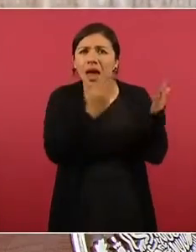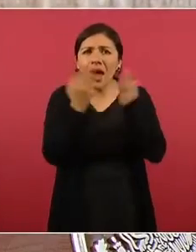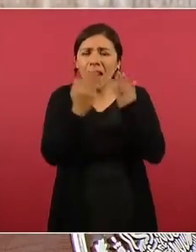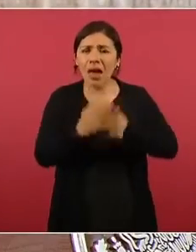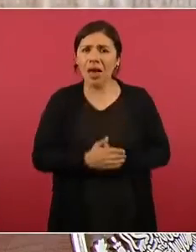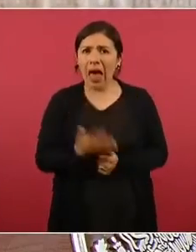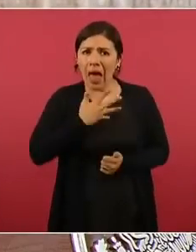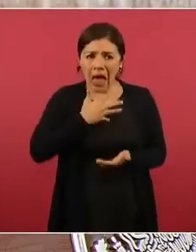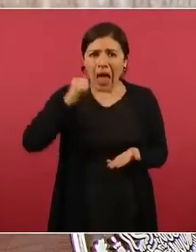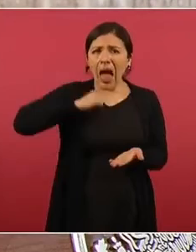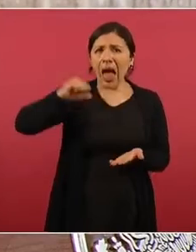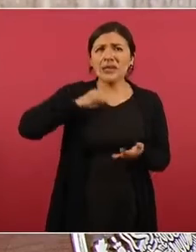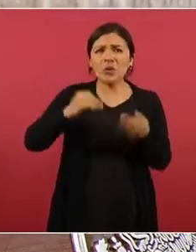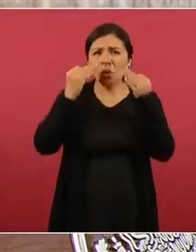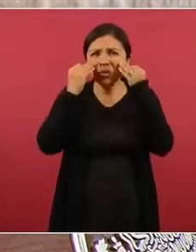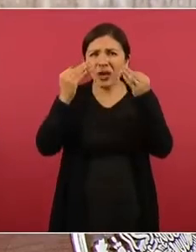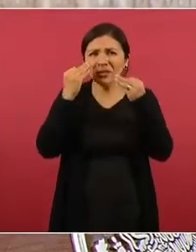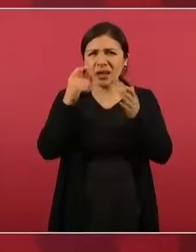el Antiguo Testamento,